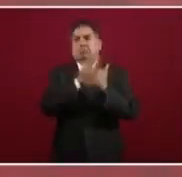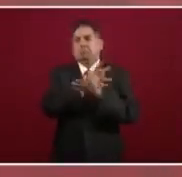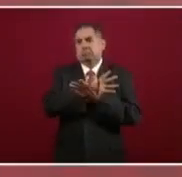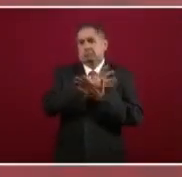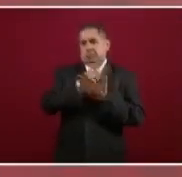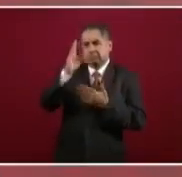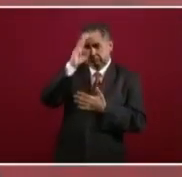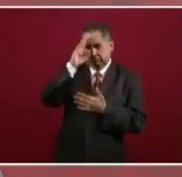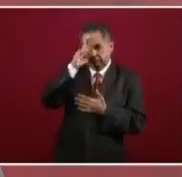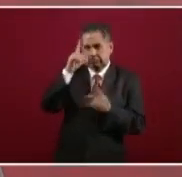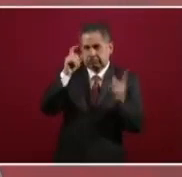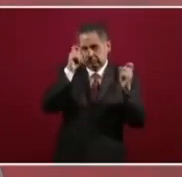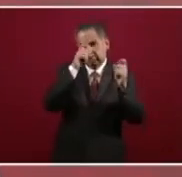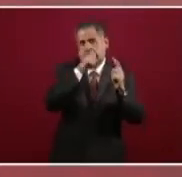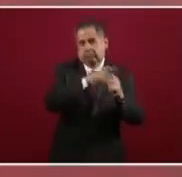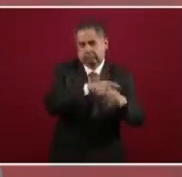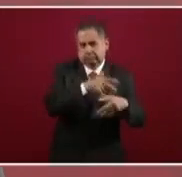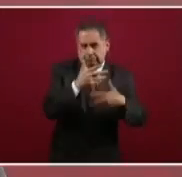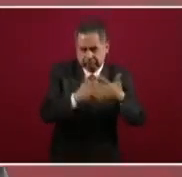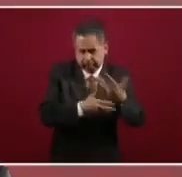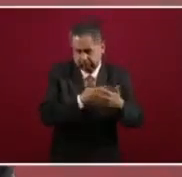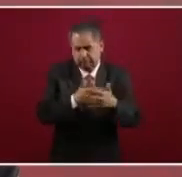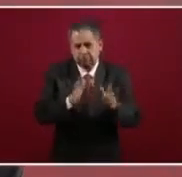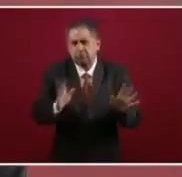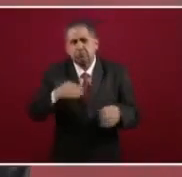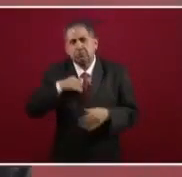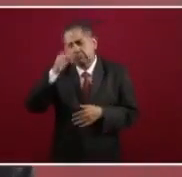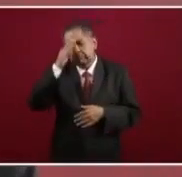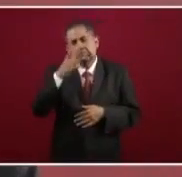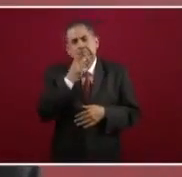del grado de dificultad que tuvo